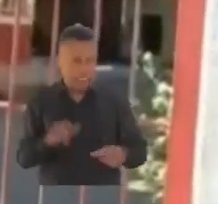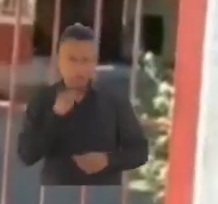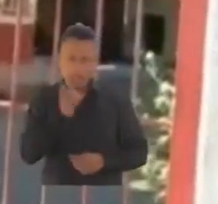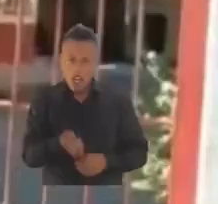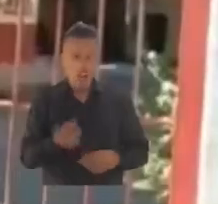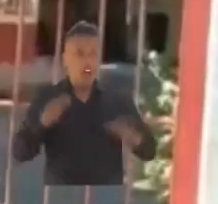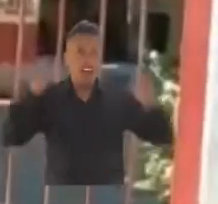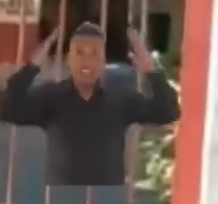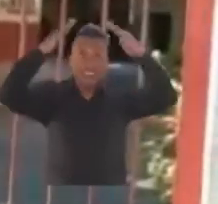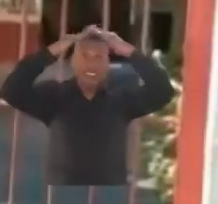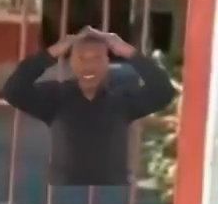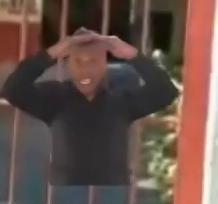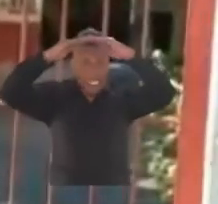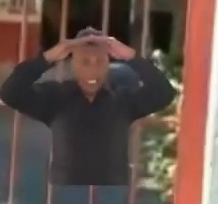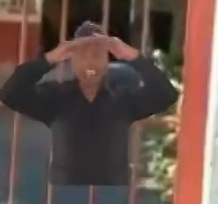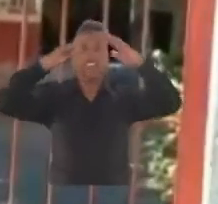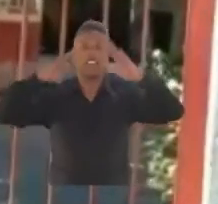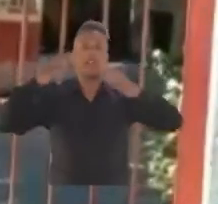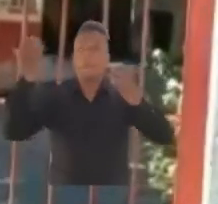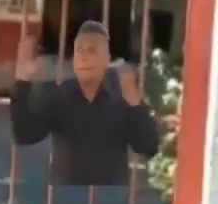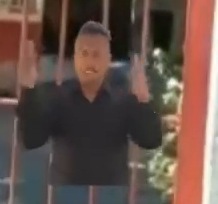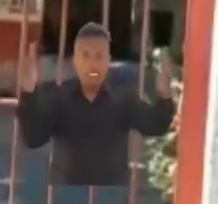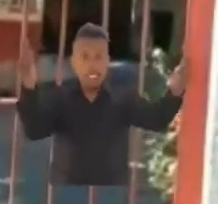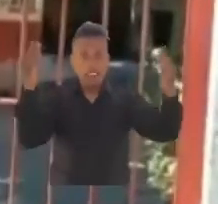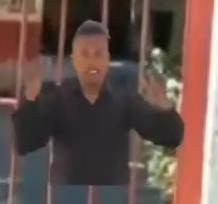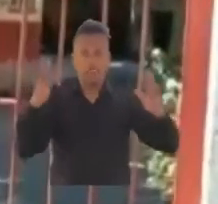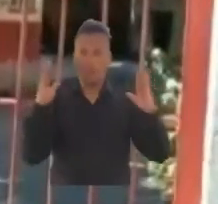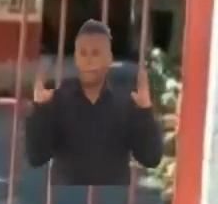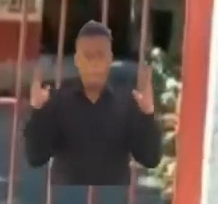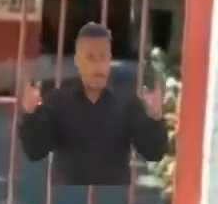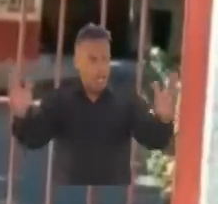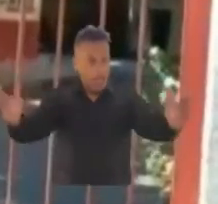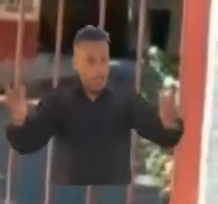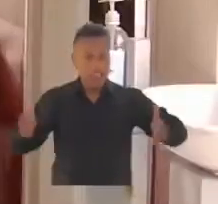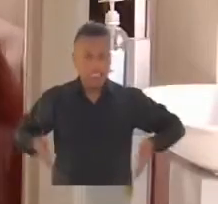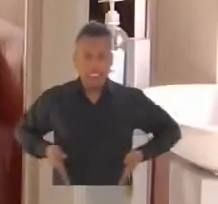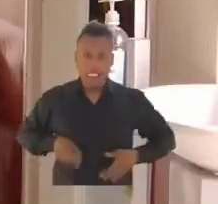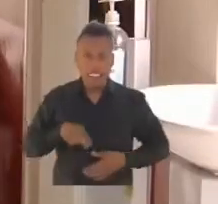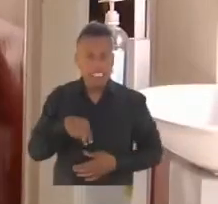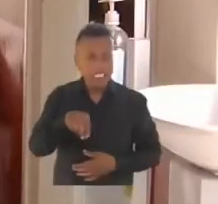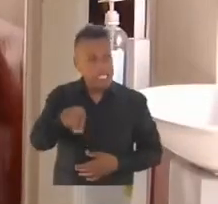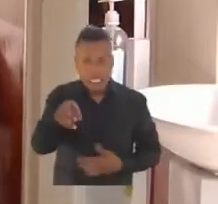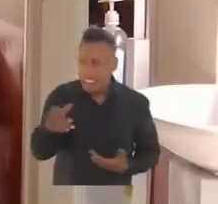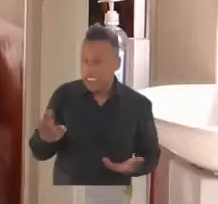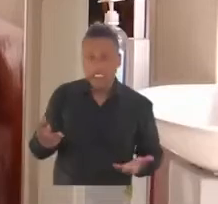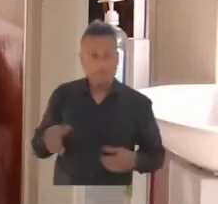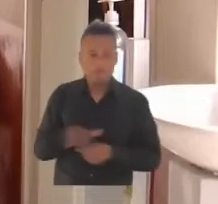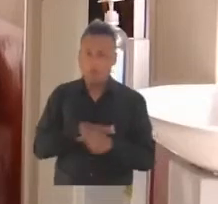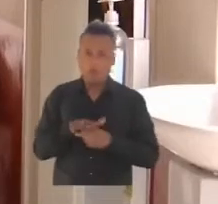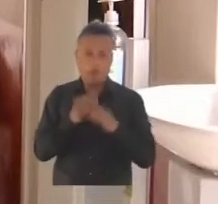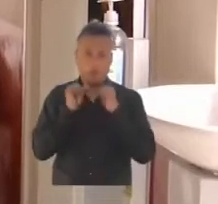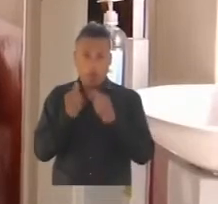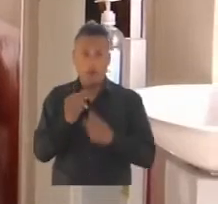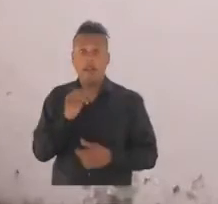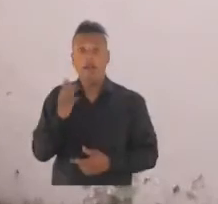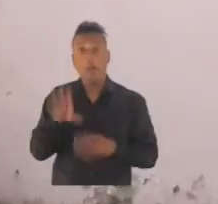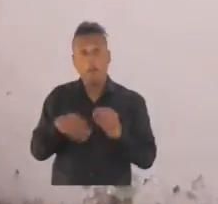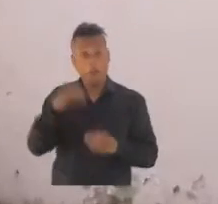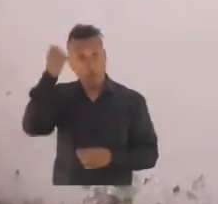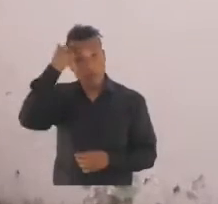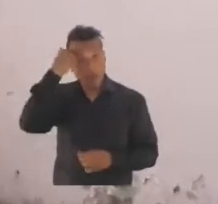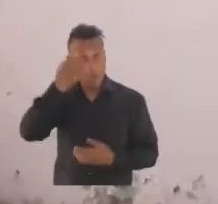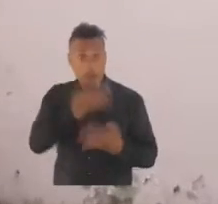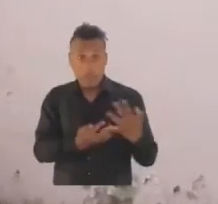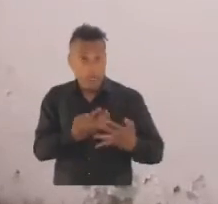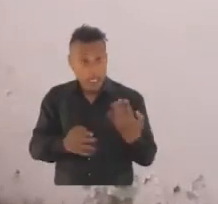paredes, y nuestros hijos en este momento están en una situación muy complicada, tanto hasta profesores, porque no hay profesores ni de